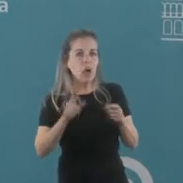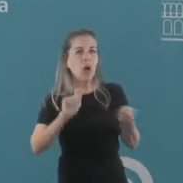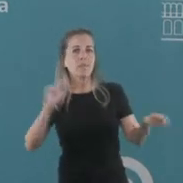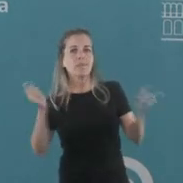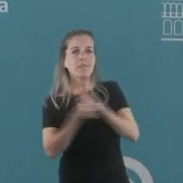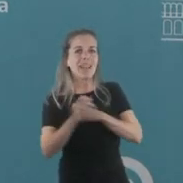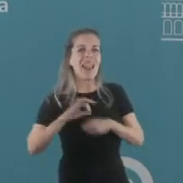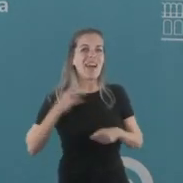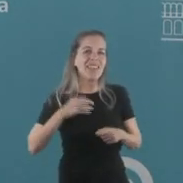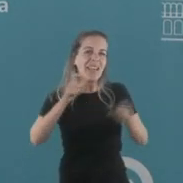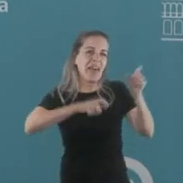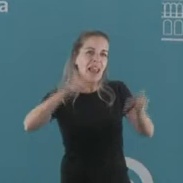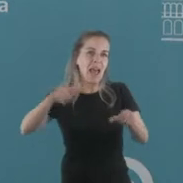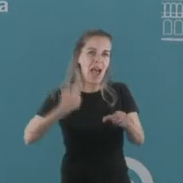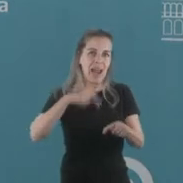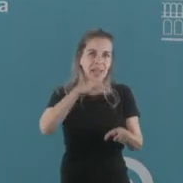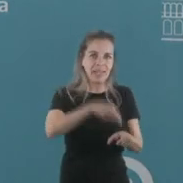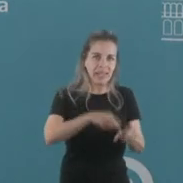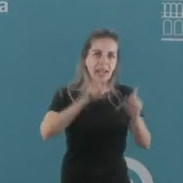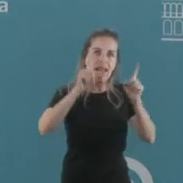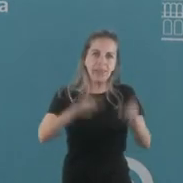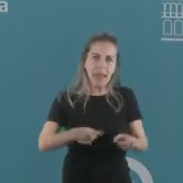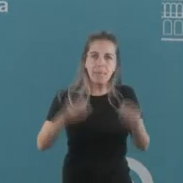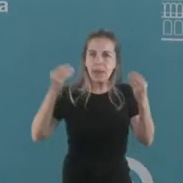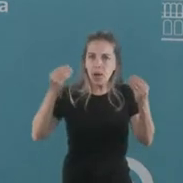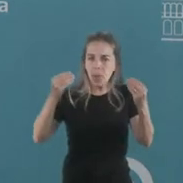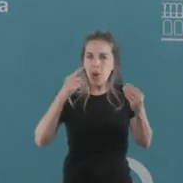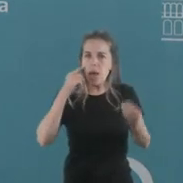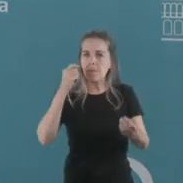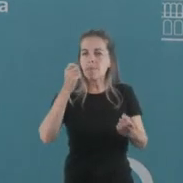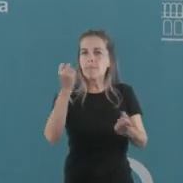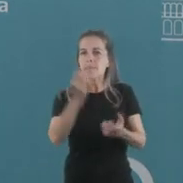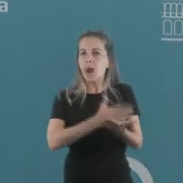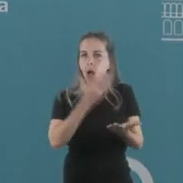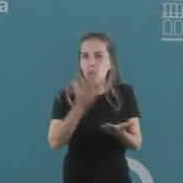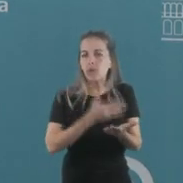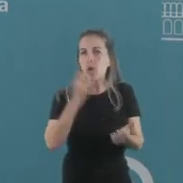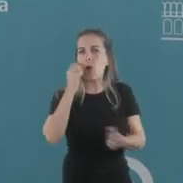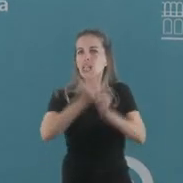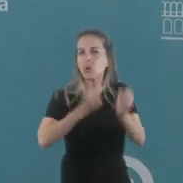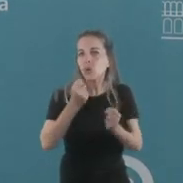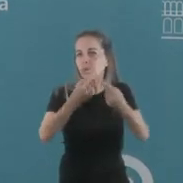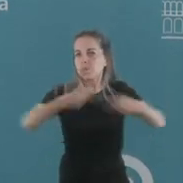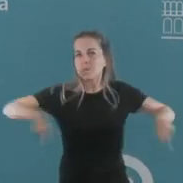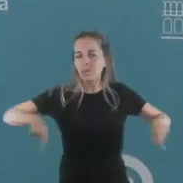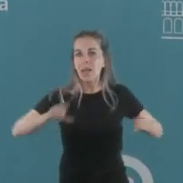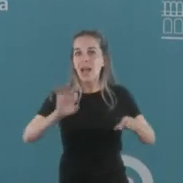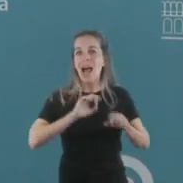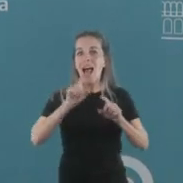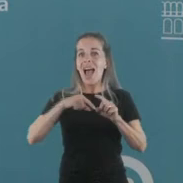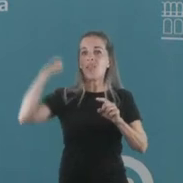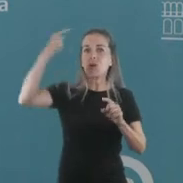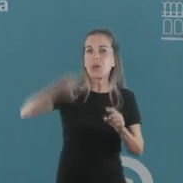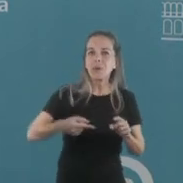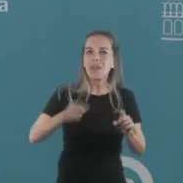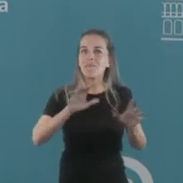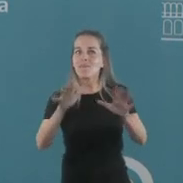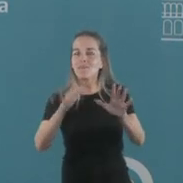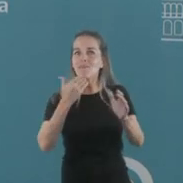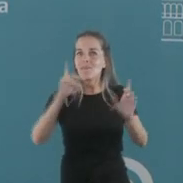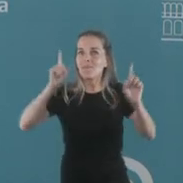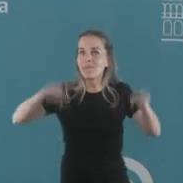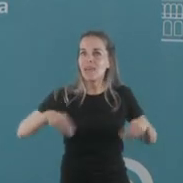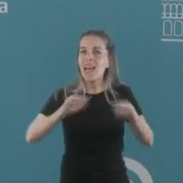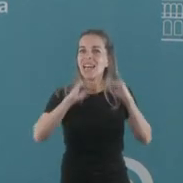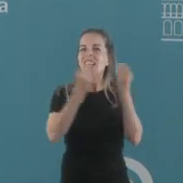la vida cotidiana de los argentinos, sino también la matriz de la Argentina. ¿Esto se va a ver todo en el próximo año? Tal vez no. Nosotros estamos construyendo